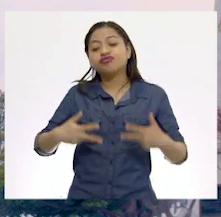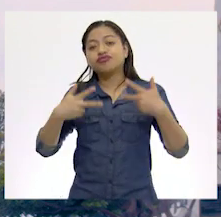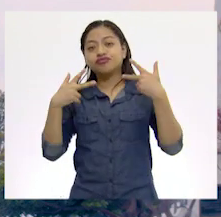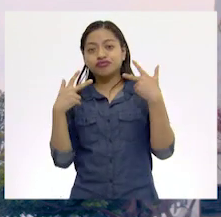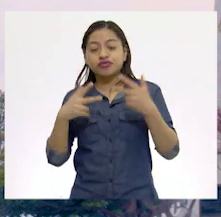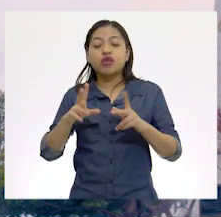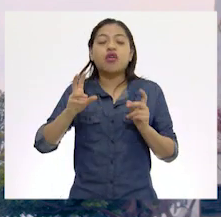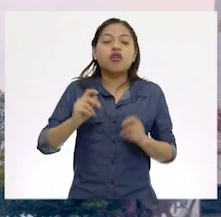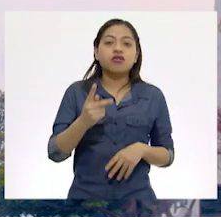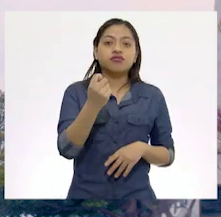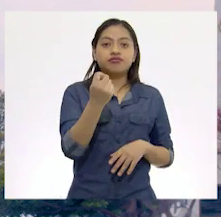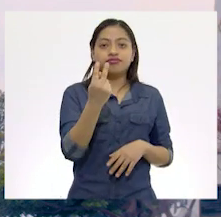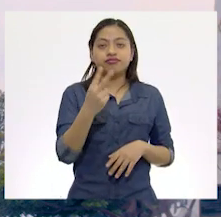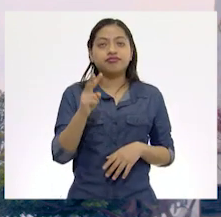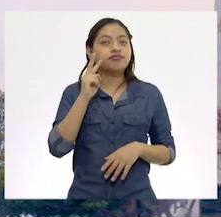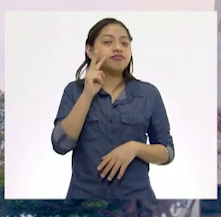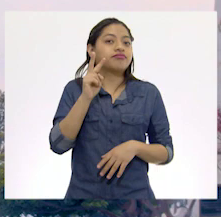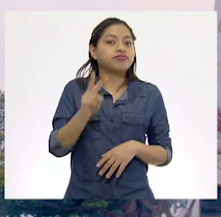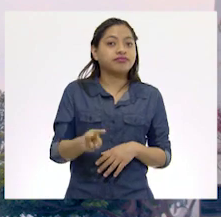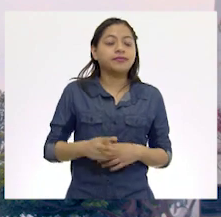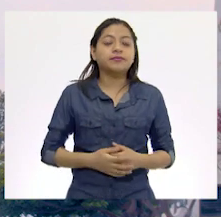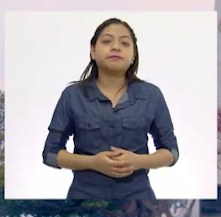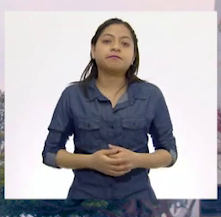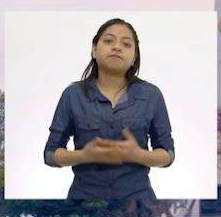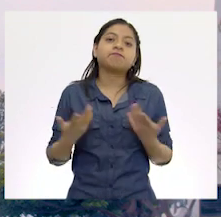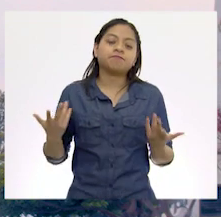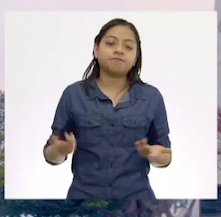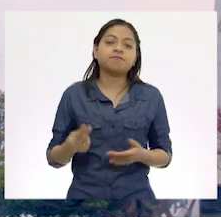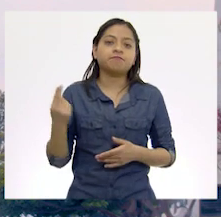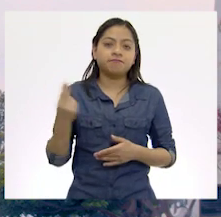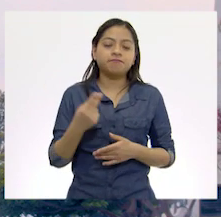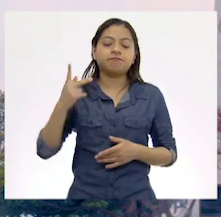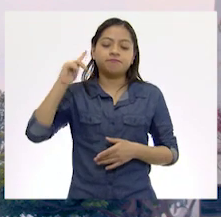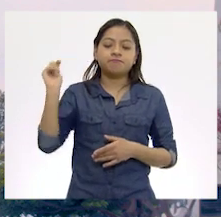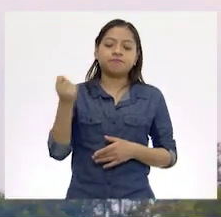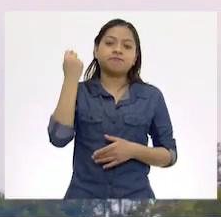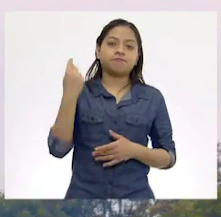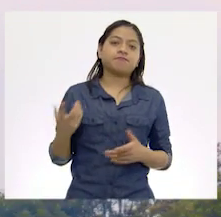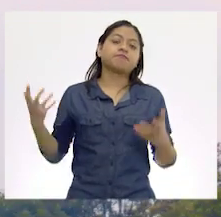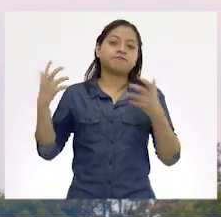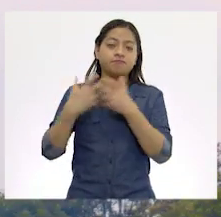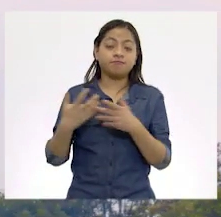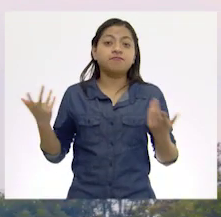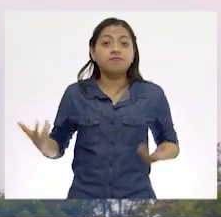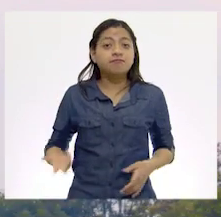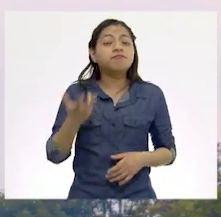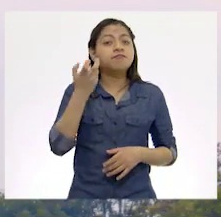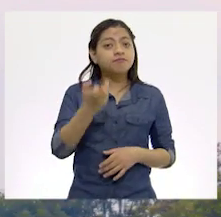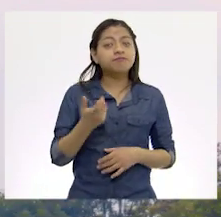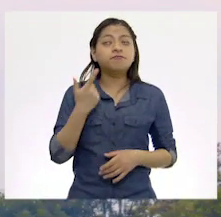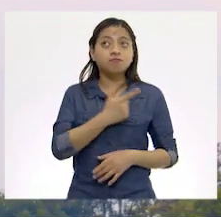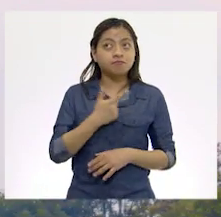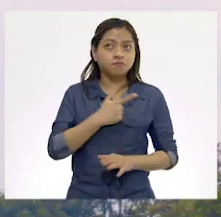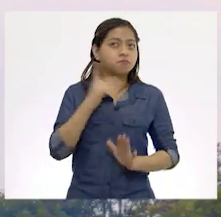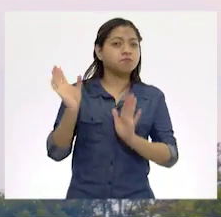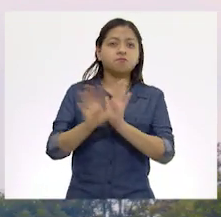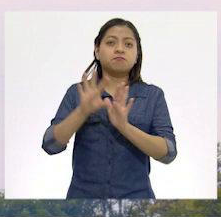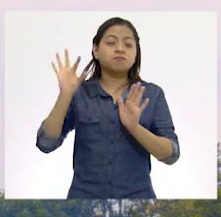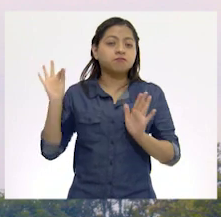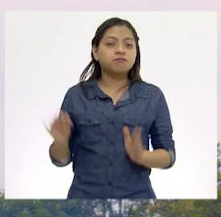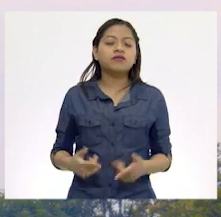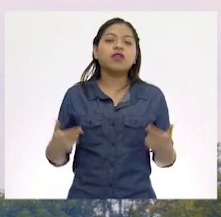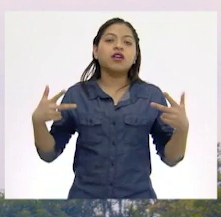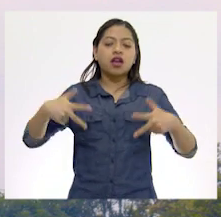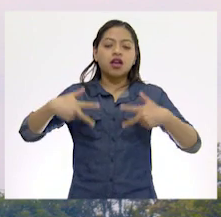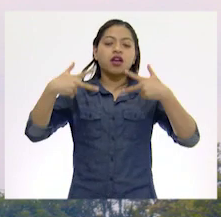aparte que estemos más apegues con la tecnología, ¿no? De esos me gusta más el Classroom,